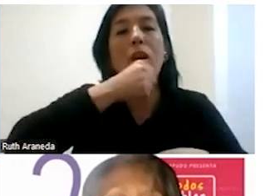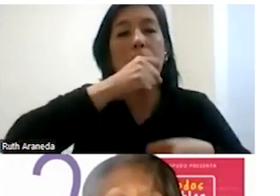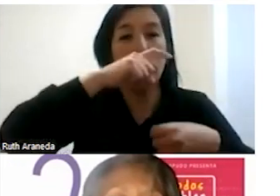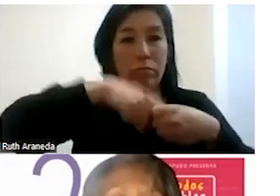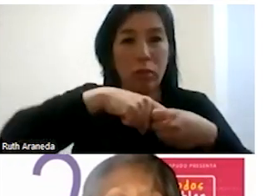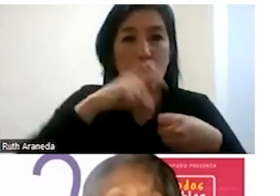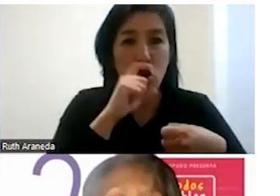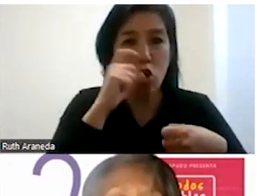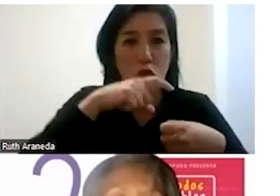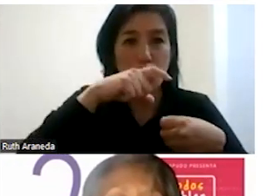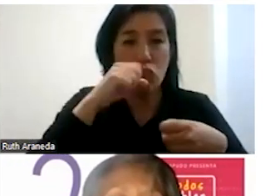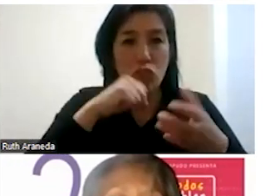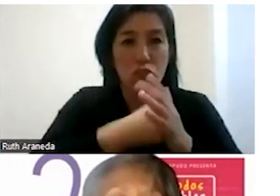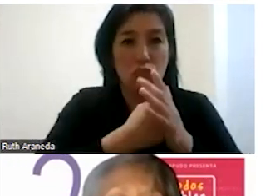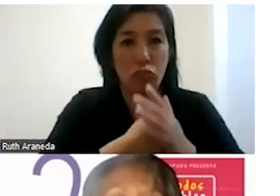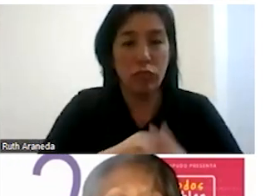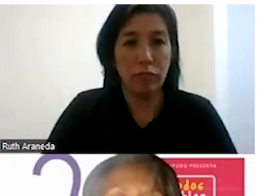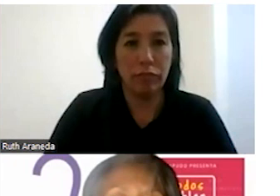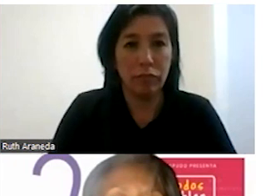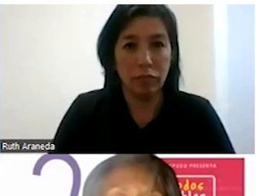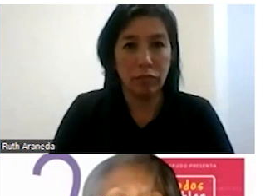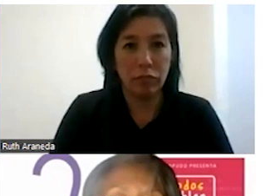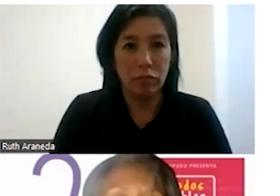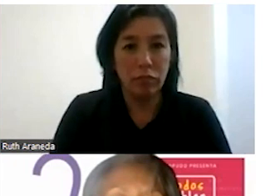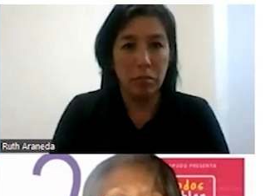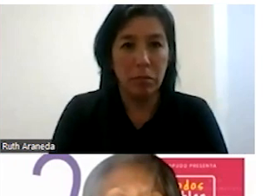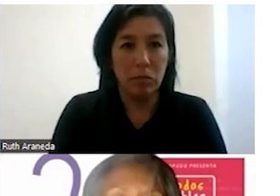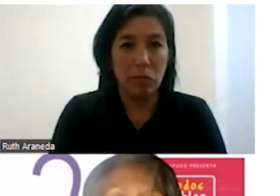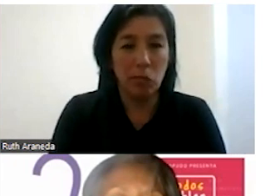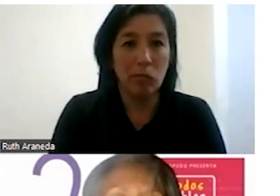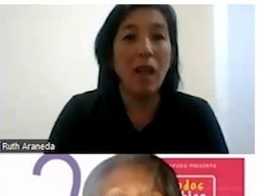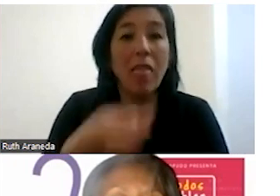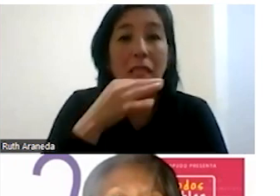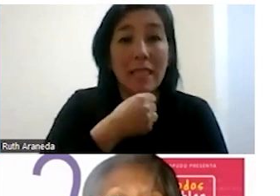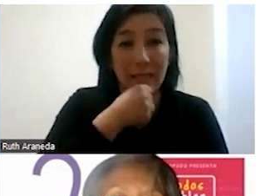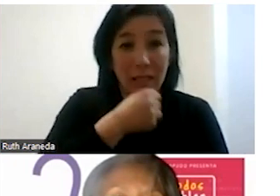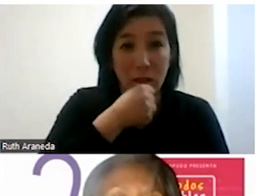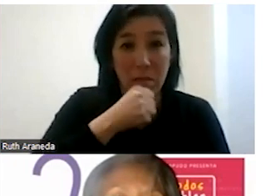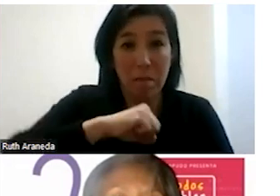ver, ahí. El problema con el lado, sí. Con el micrófono. Aparece desconectada.